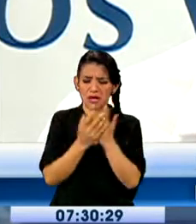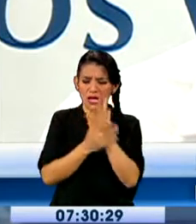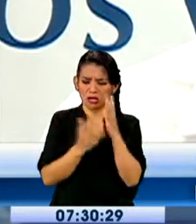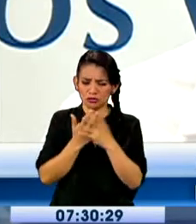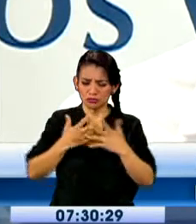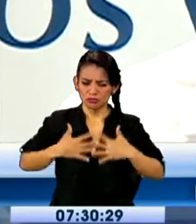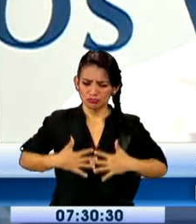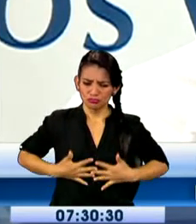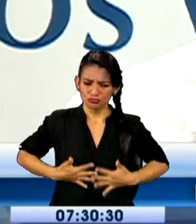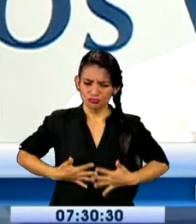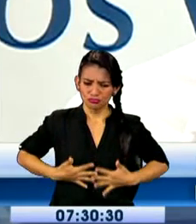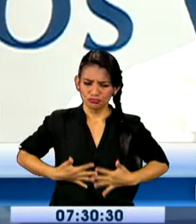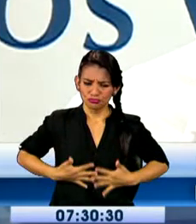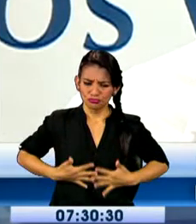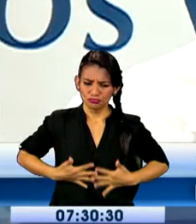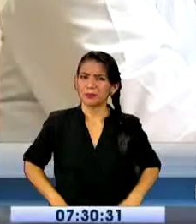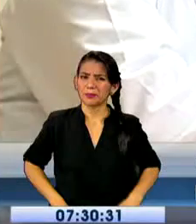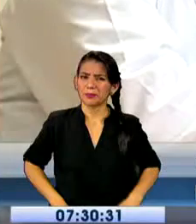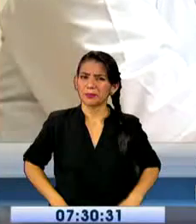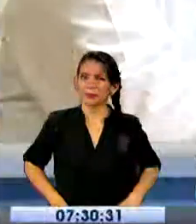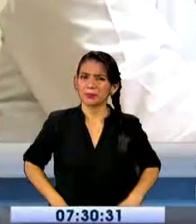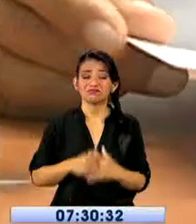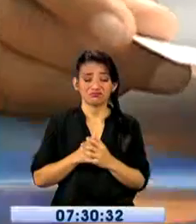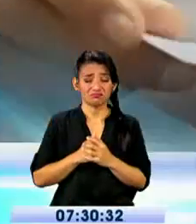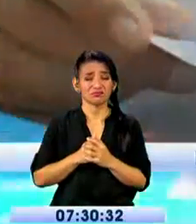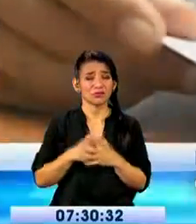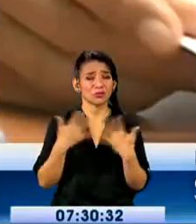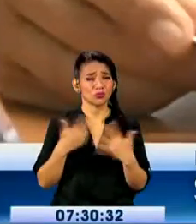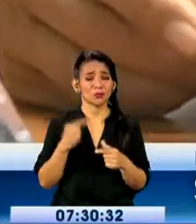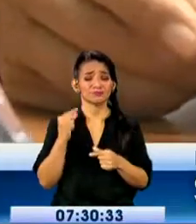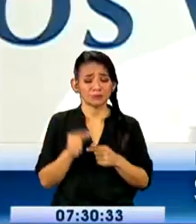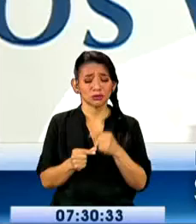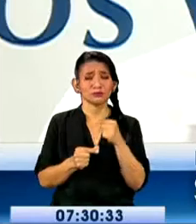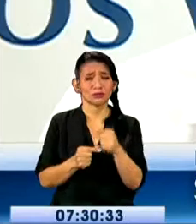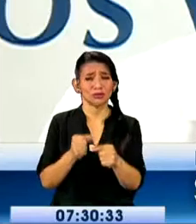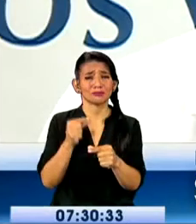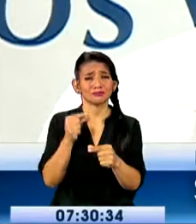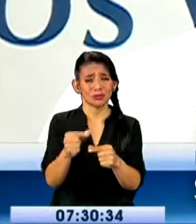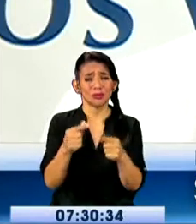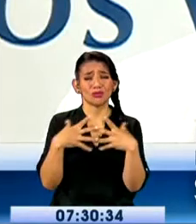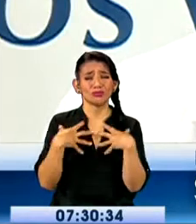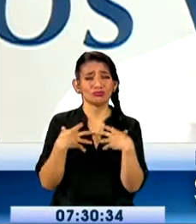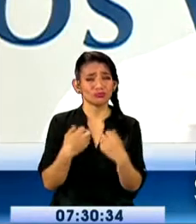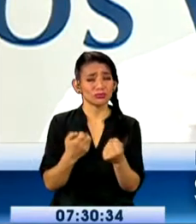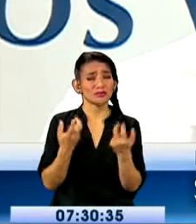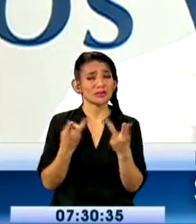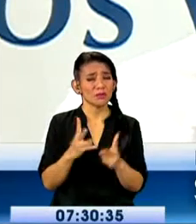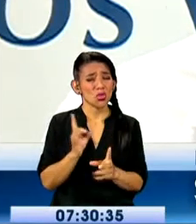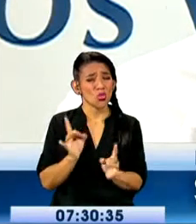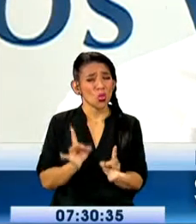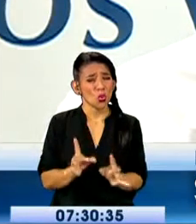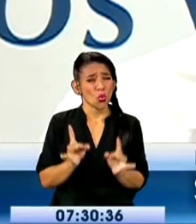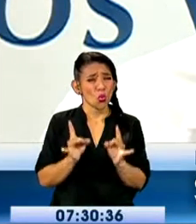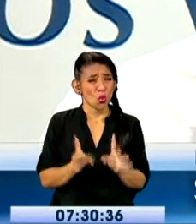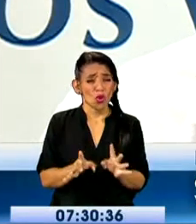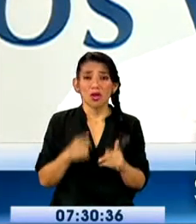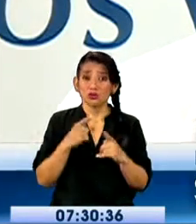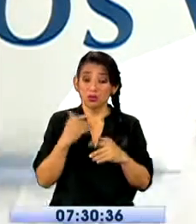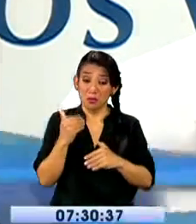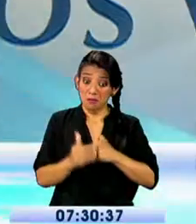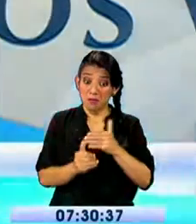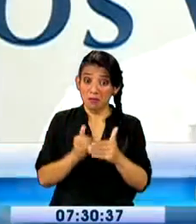tórax, glúteos, piernas. La recuperación sería larga y dolorosa. Pero la recuperación de ellos es extremadamente